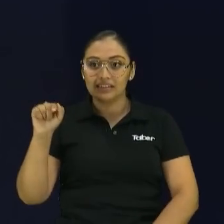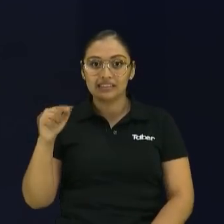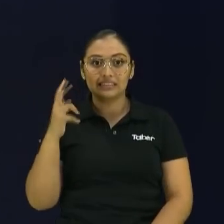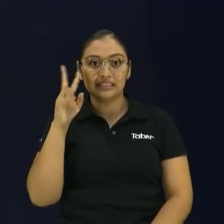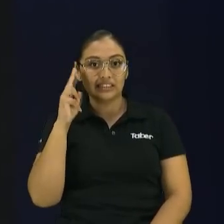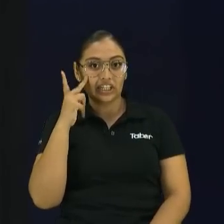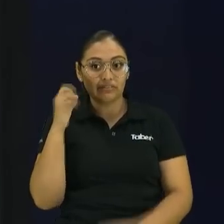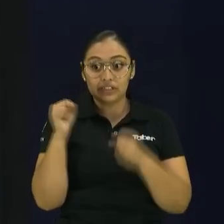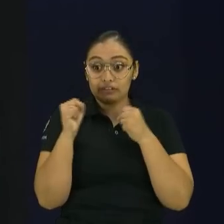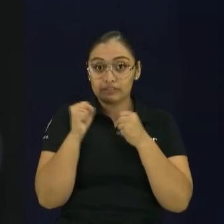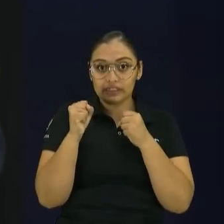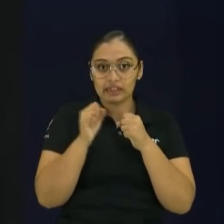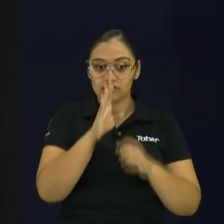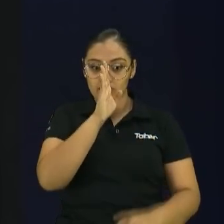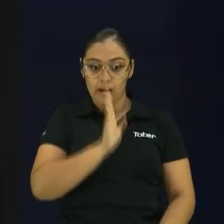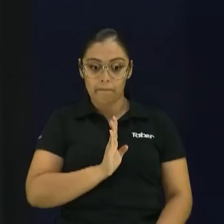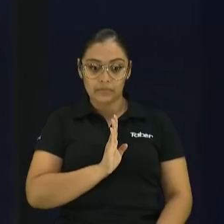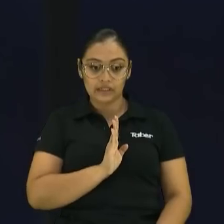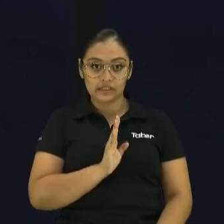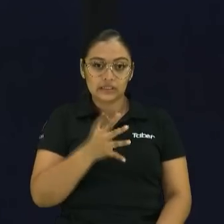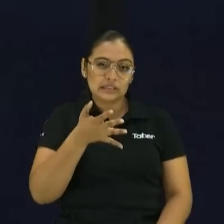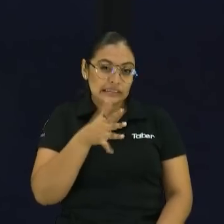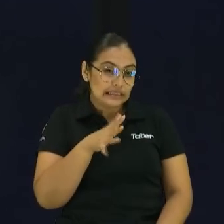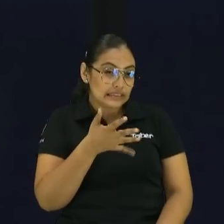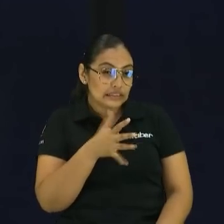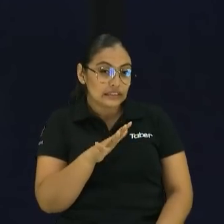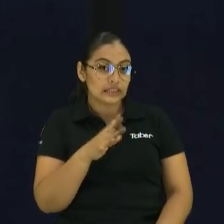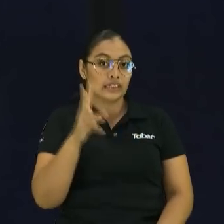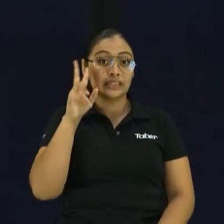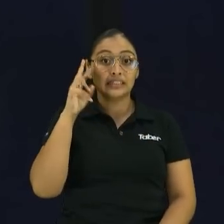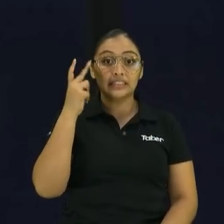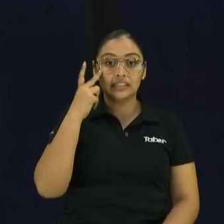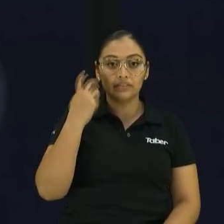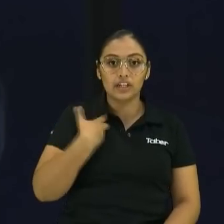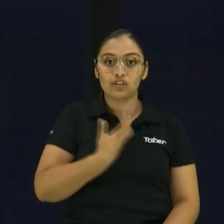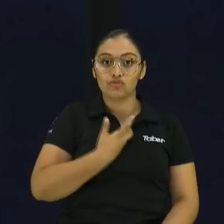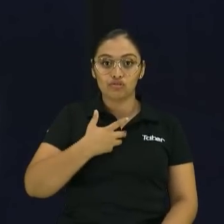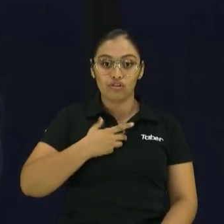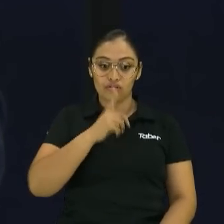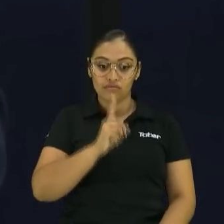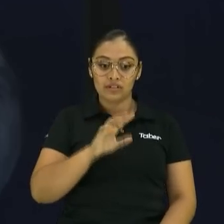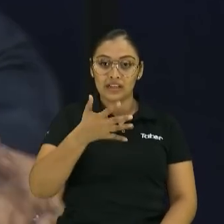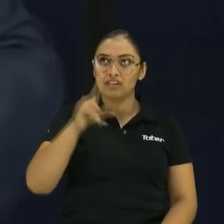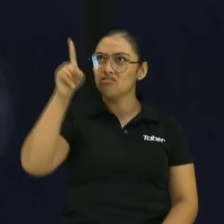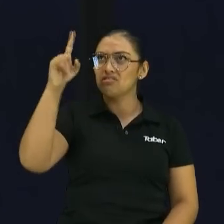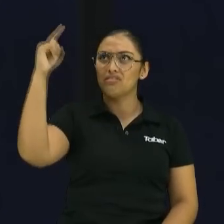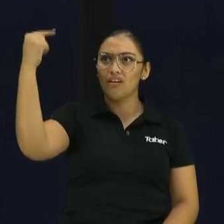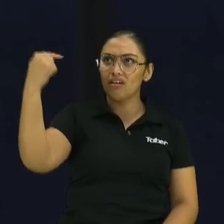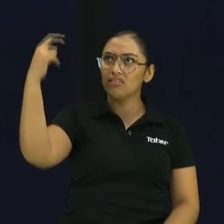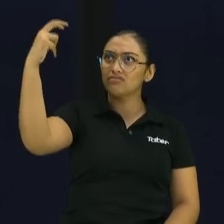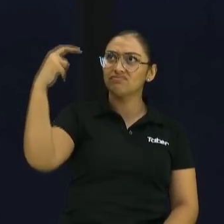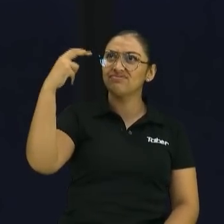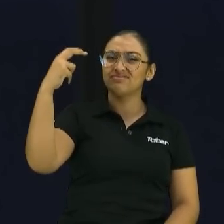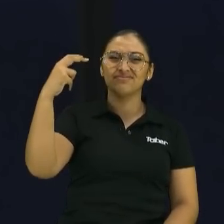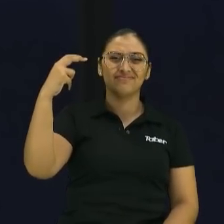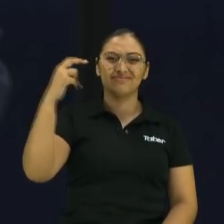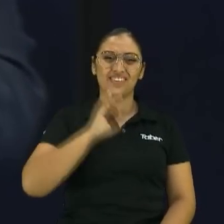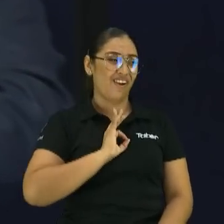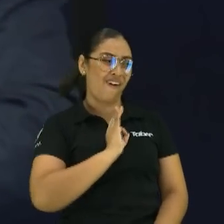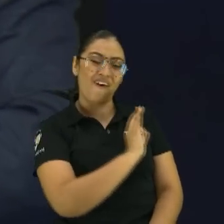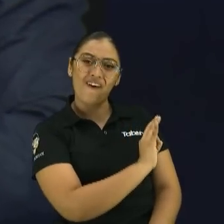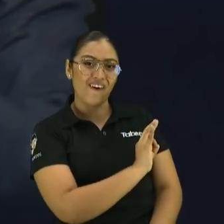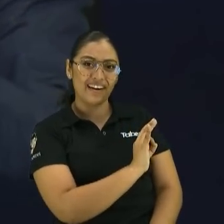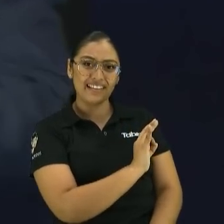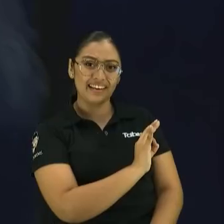conmigo la tibieza genera rechazo de parte de Dios pero Y por qué Porque Resulta